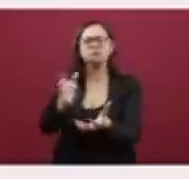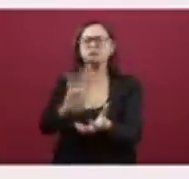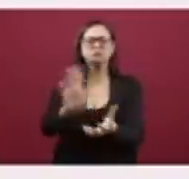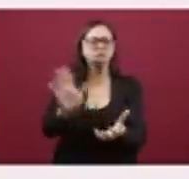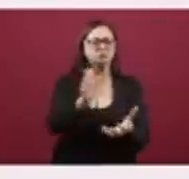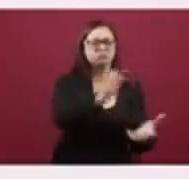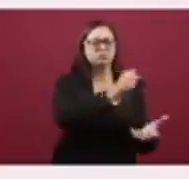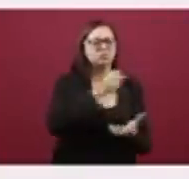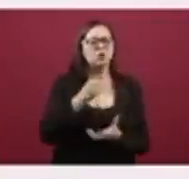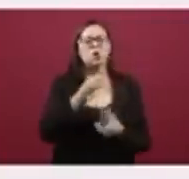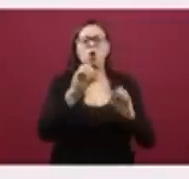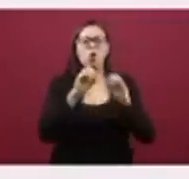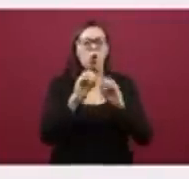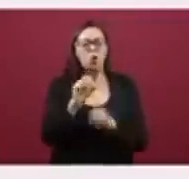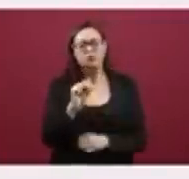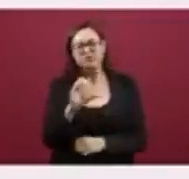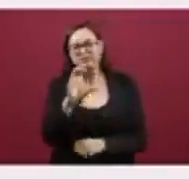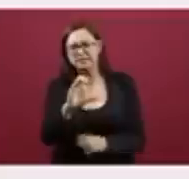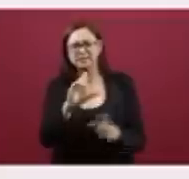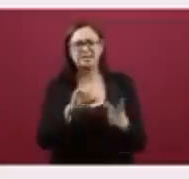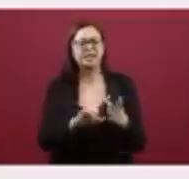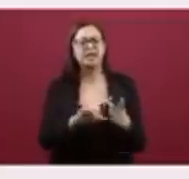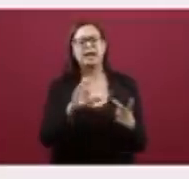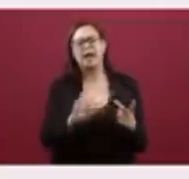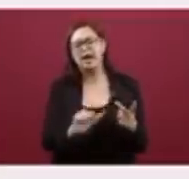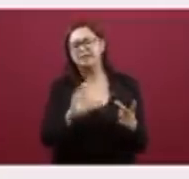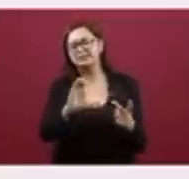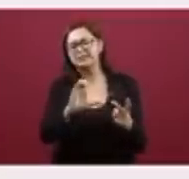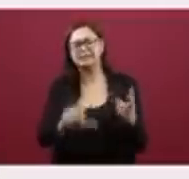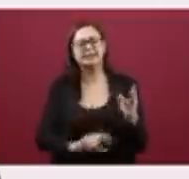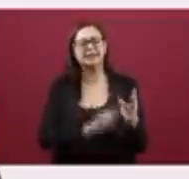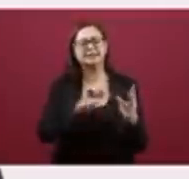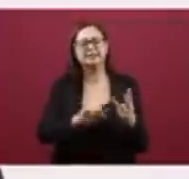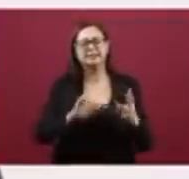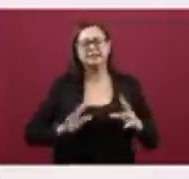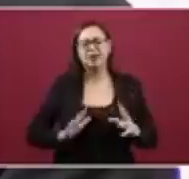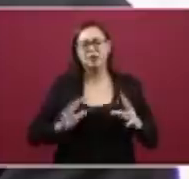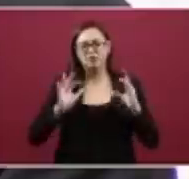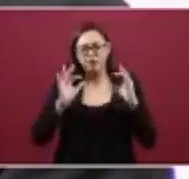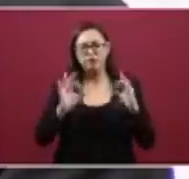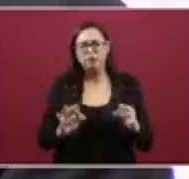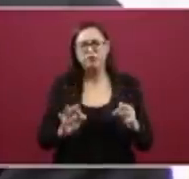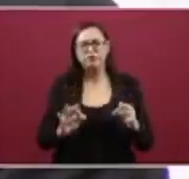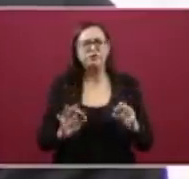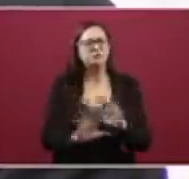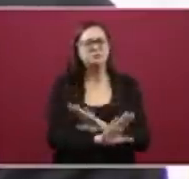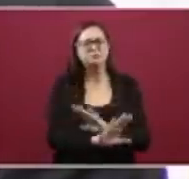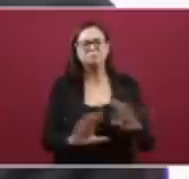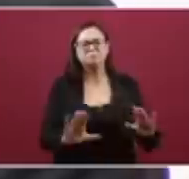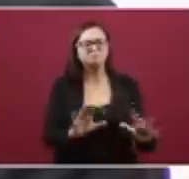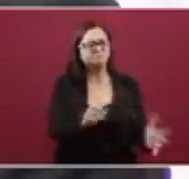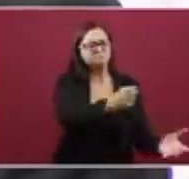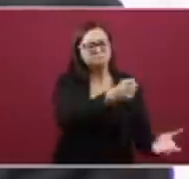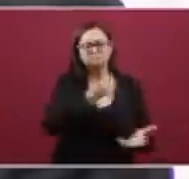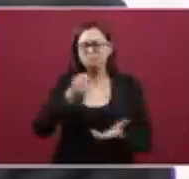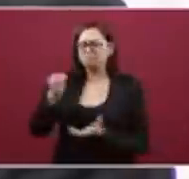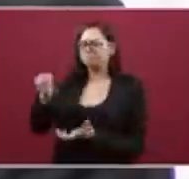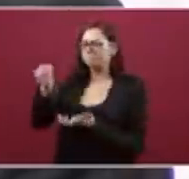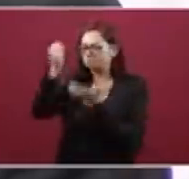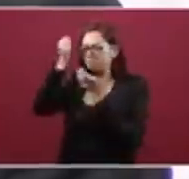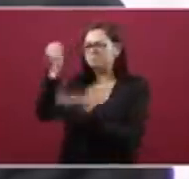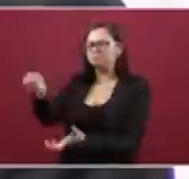organizaciones sociales civiles o fundaciones de ninguna índole todo